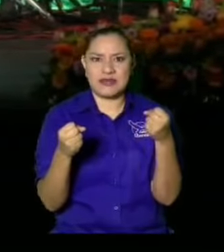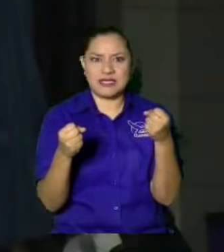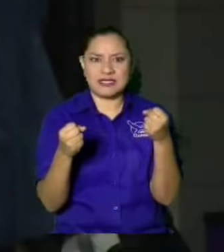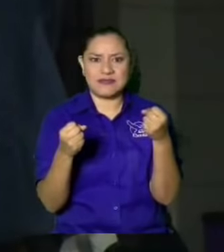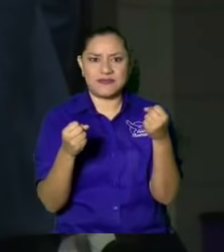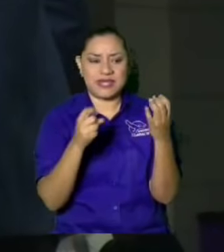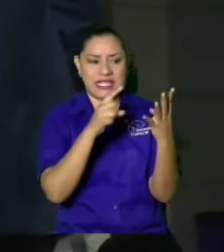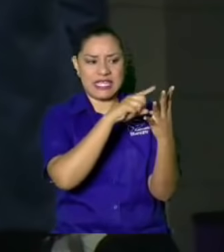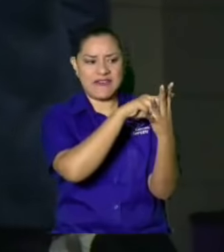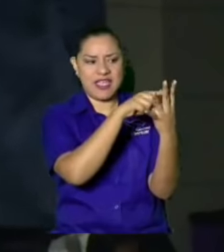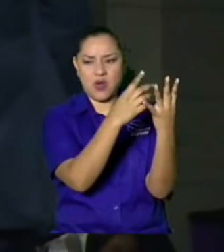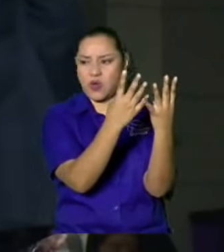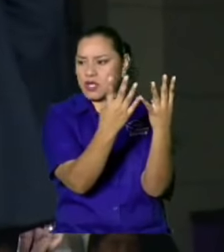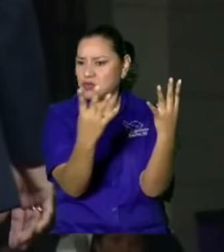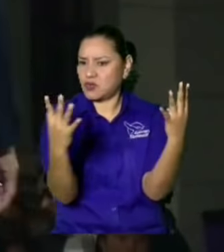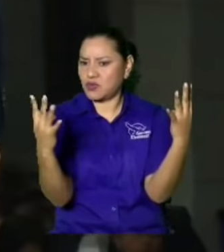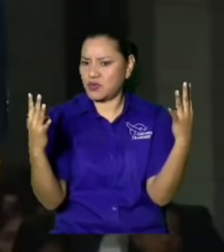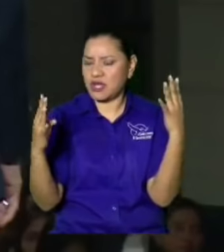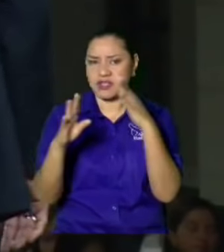cegaron.